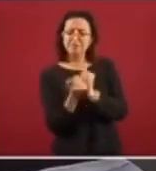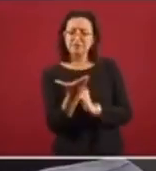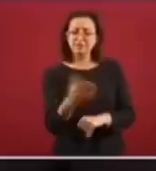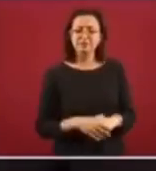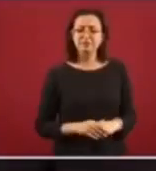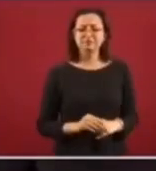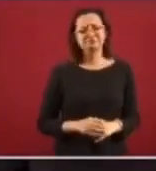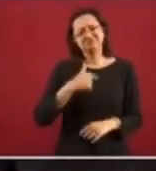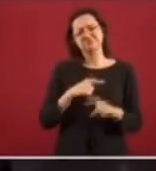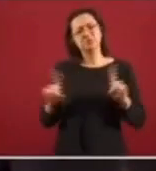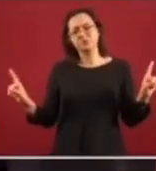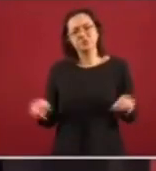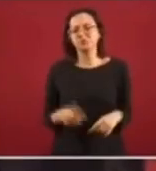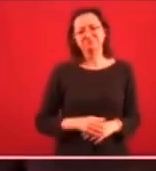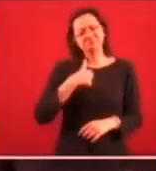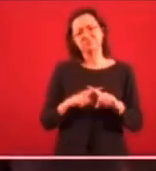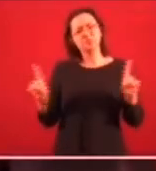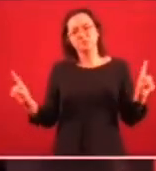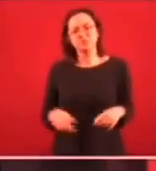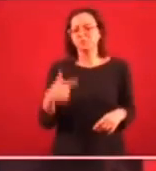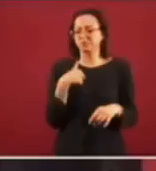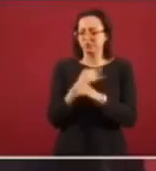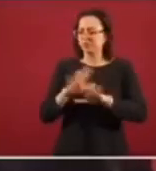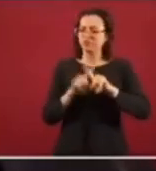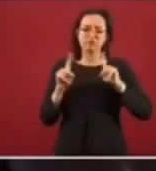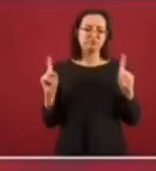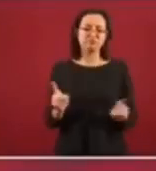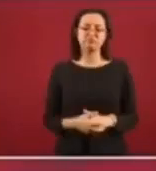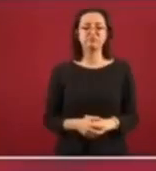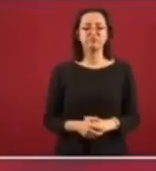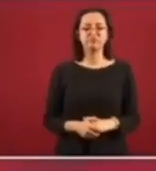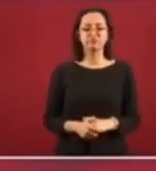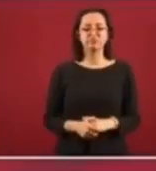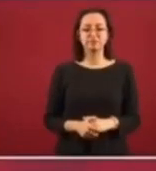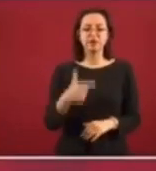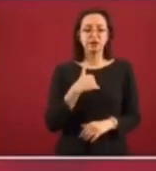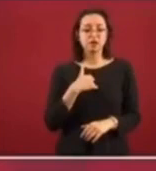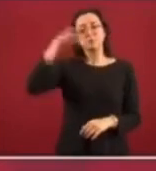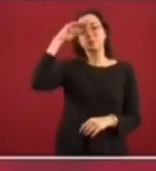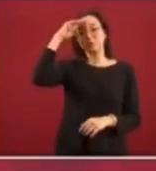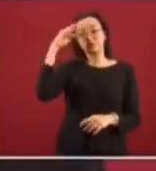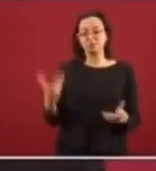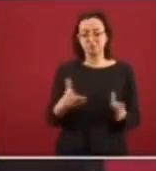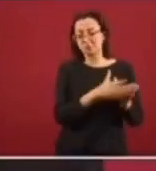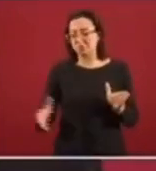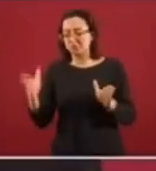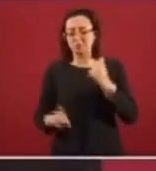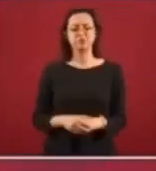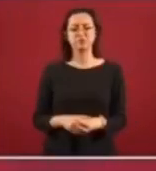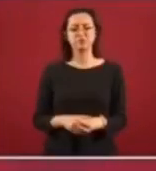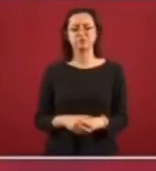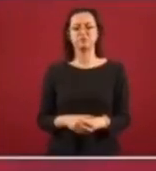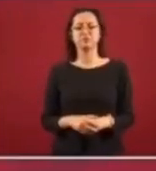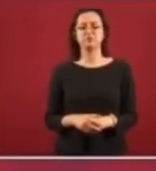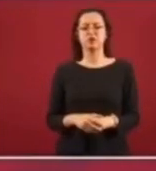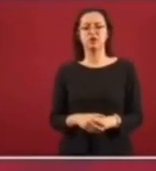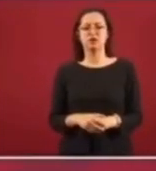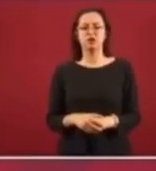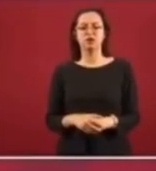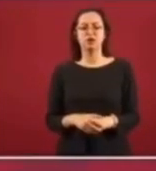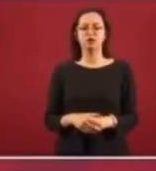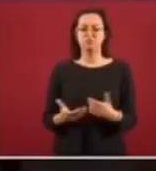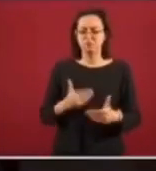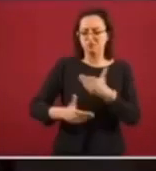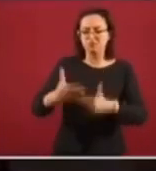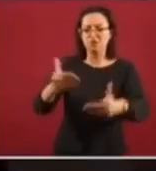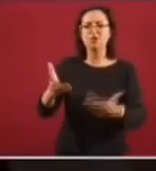ayer ellos? Yo tengo otra cifra, tengo otros datos. Yo estoy hablando de crisis transitoria, que esto nos va a permitir